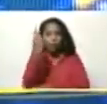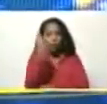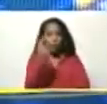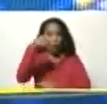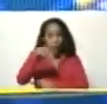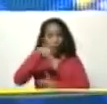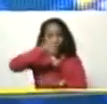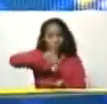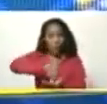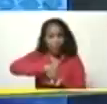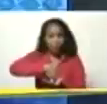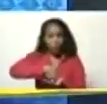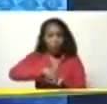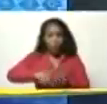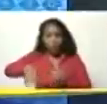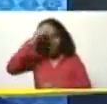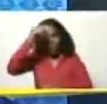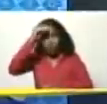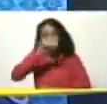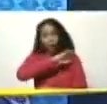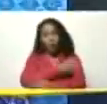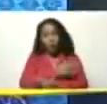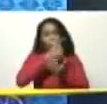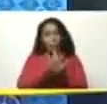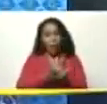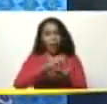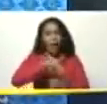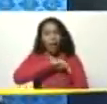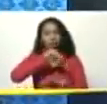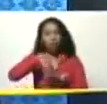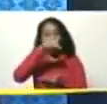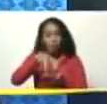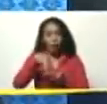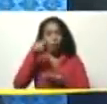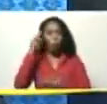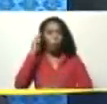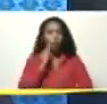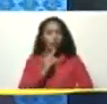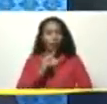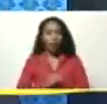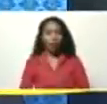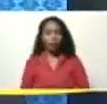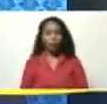este centro de doctrina de la Fuerza Armada Nacional Bolivariana.